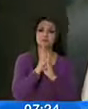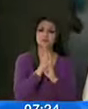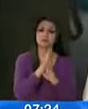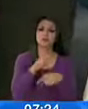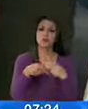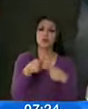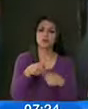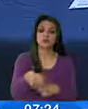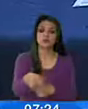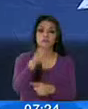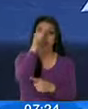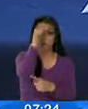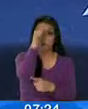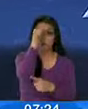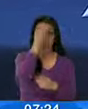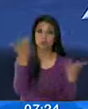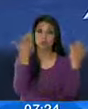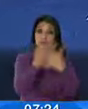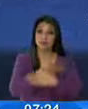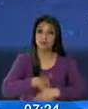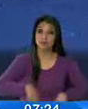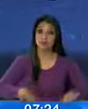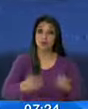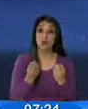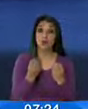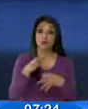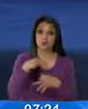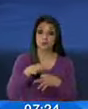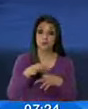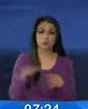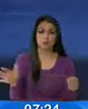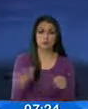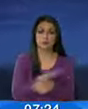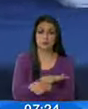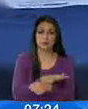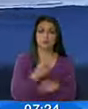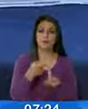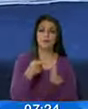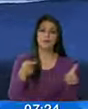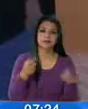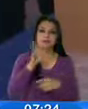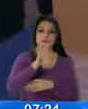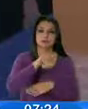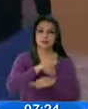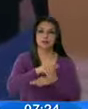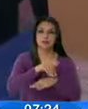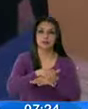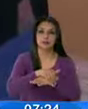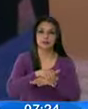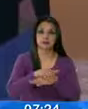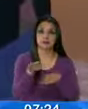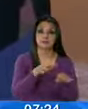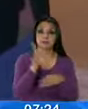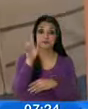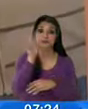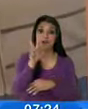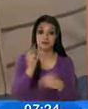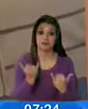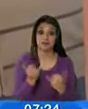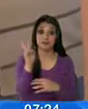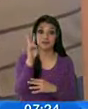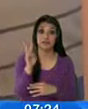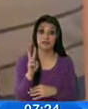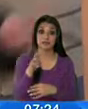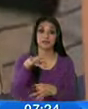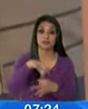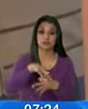el próximo domingo cuando se efectúe el escrutinio general, a partir de las 17 horas. Para este viernes está previsto el voto